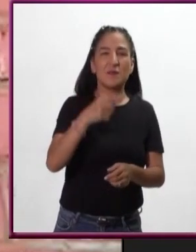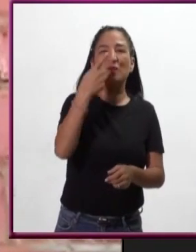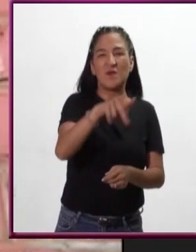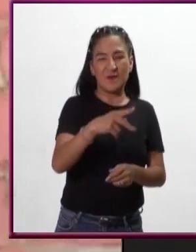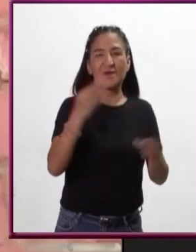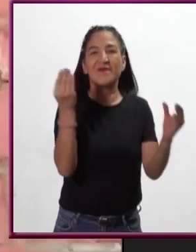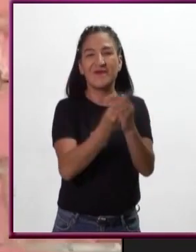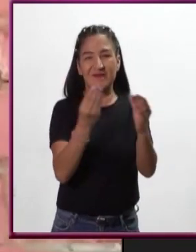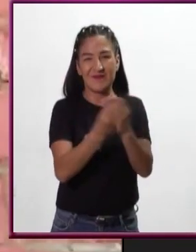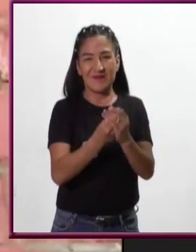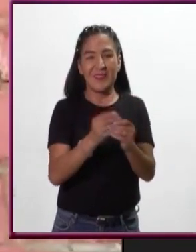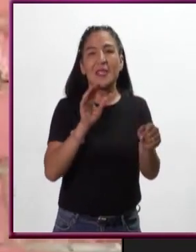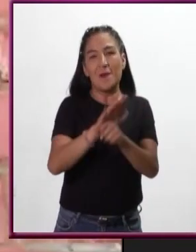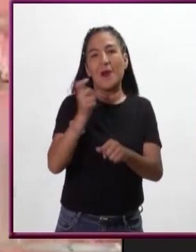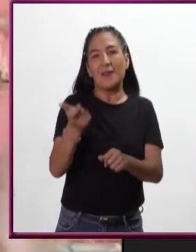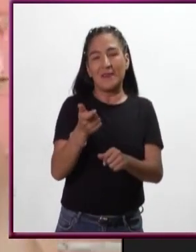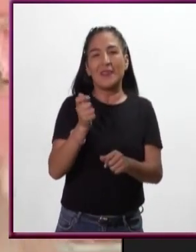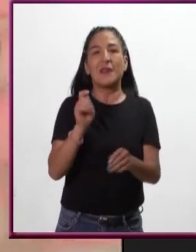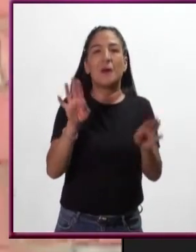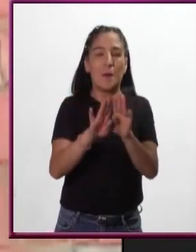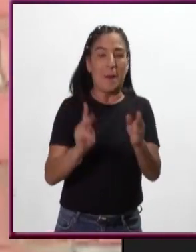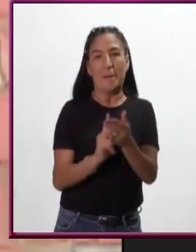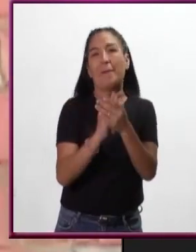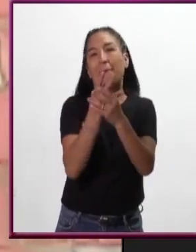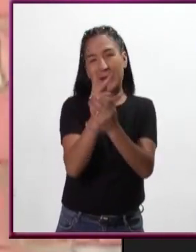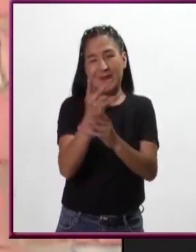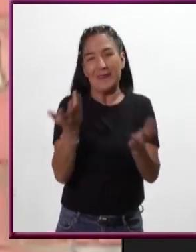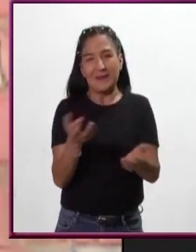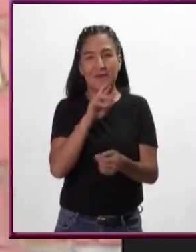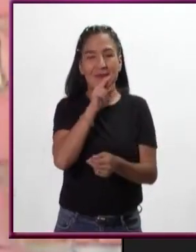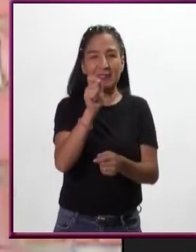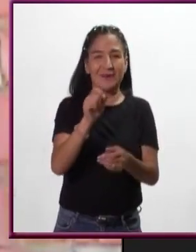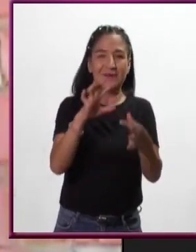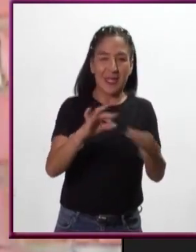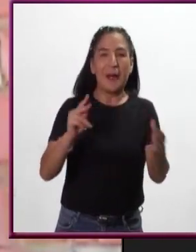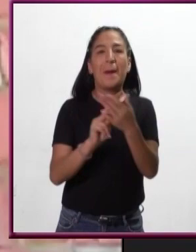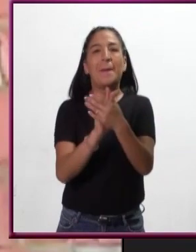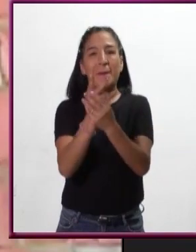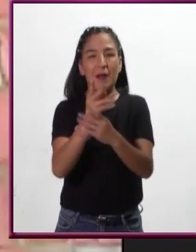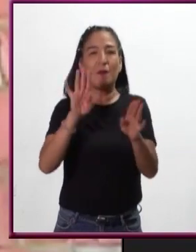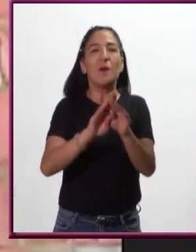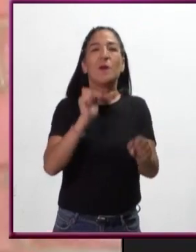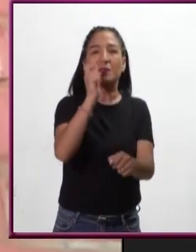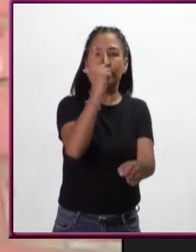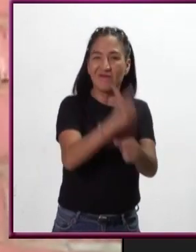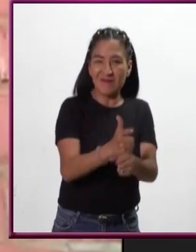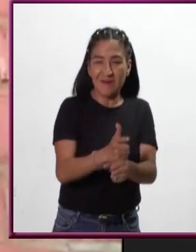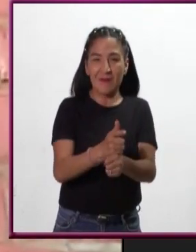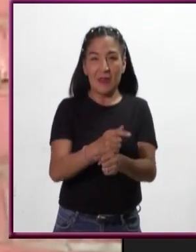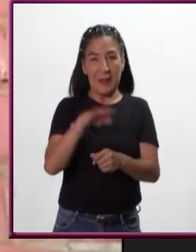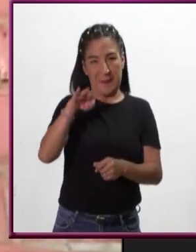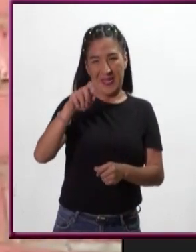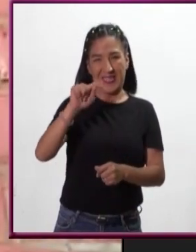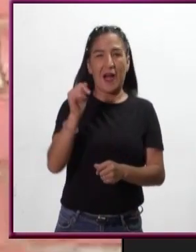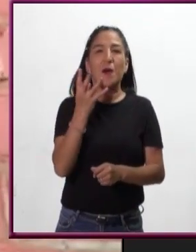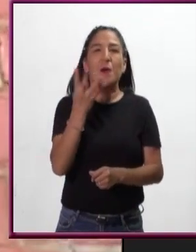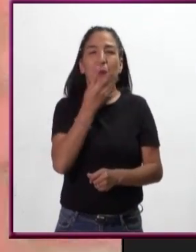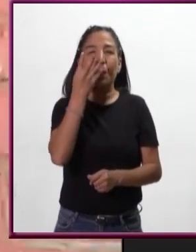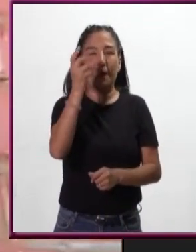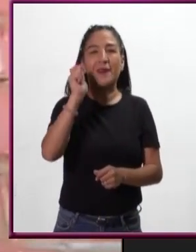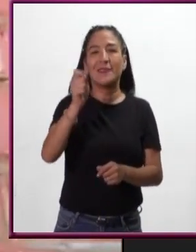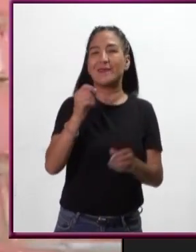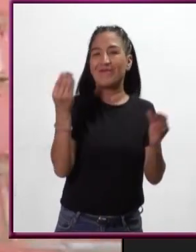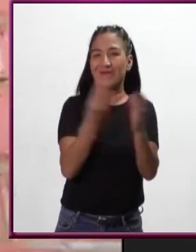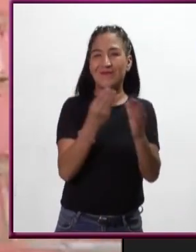esas sustancias o esas, mejor dicho, a lo mejor plantas que podemos incluso detectar, ¿no? La menta es uno